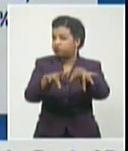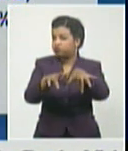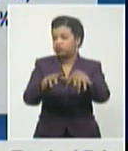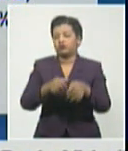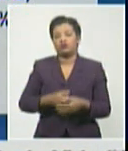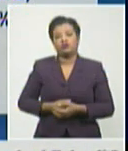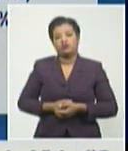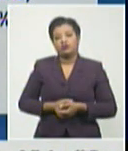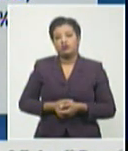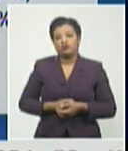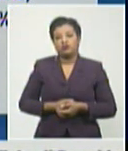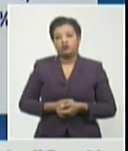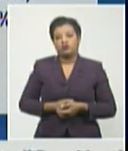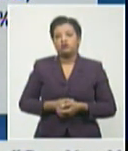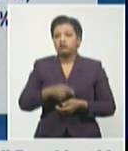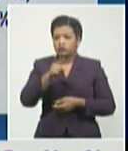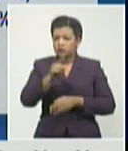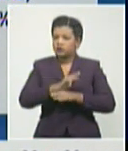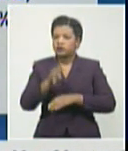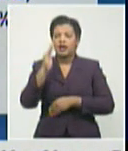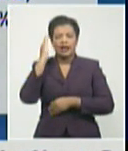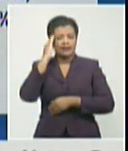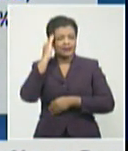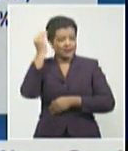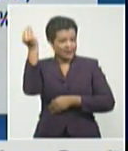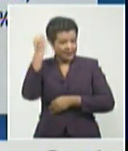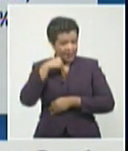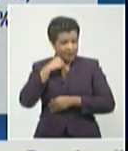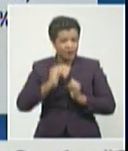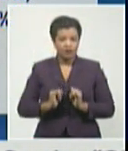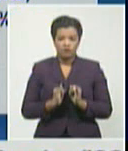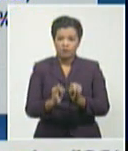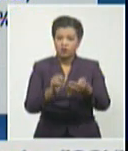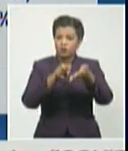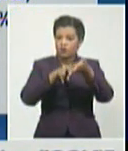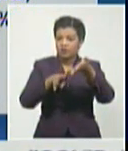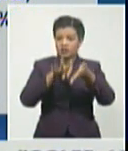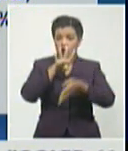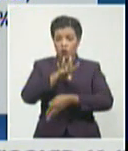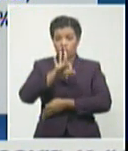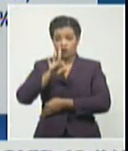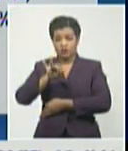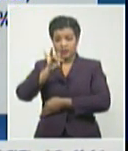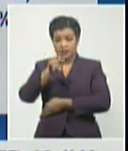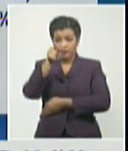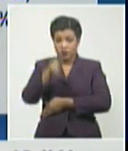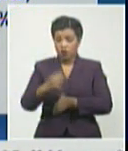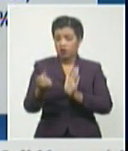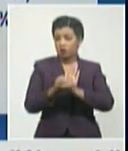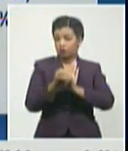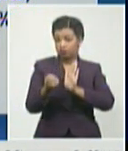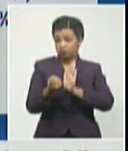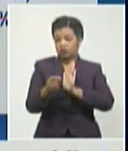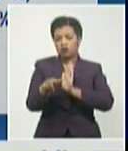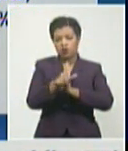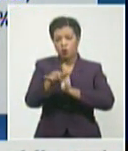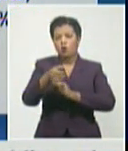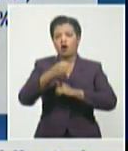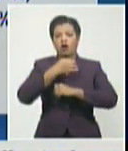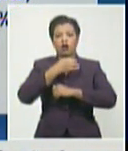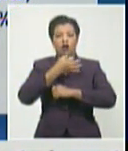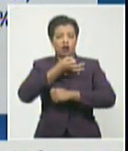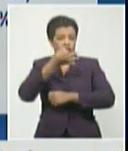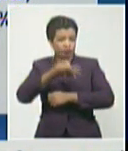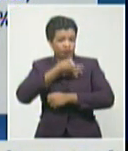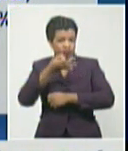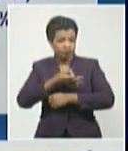por provincias de los 487 casos confirmados grave en esta jornada el doctor durán que es la